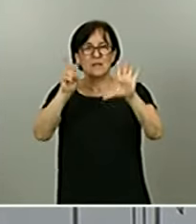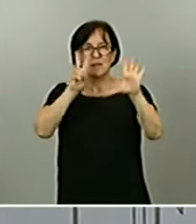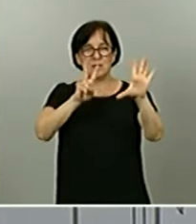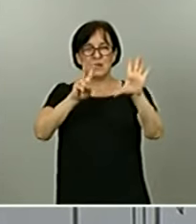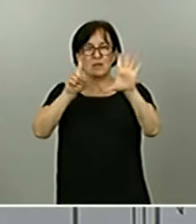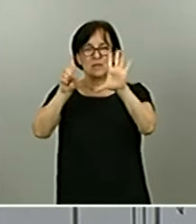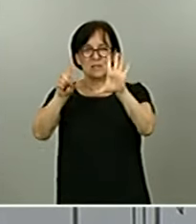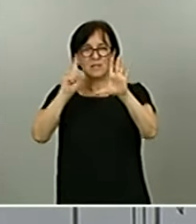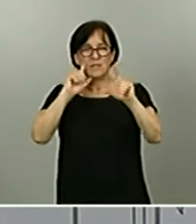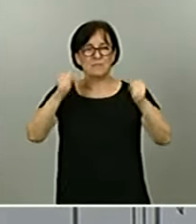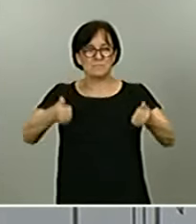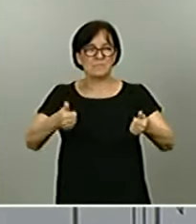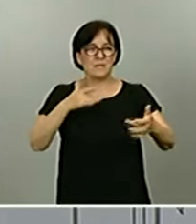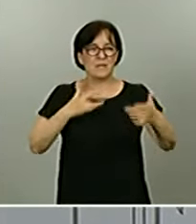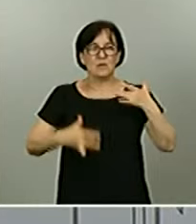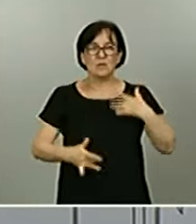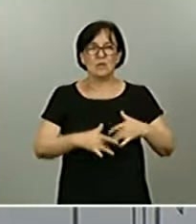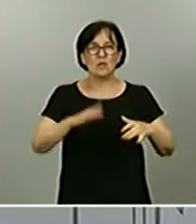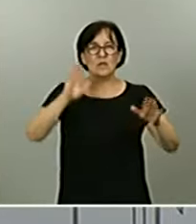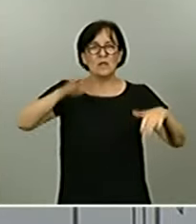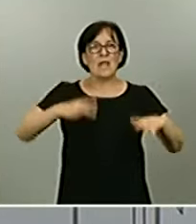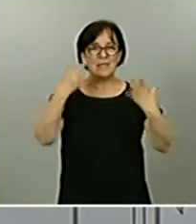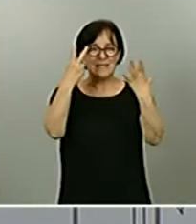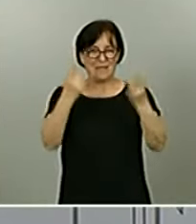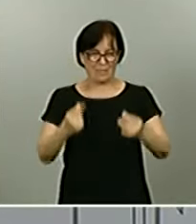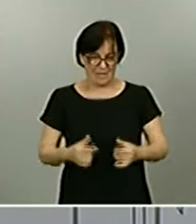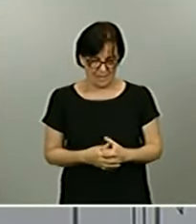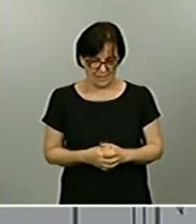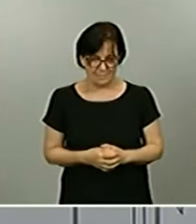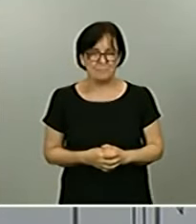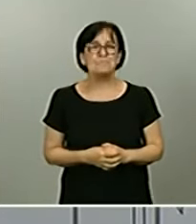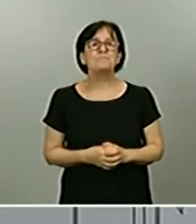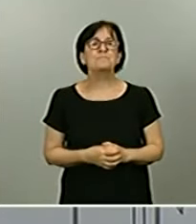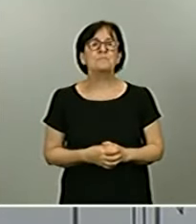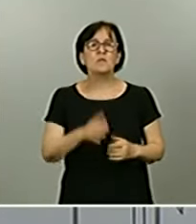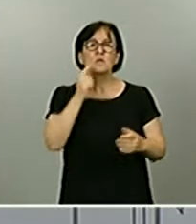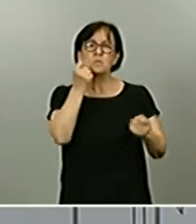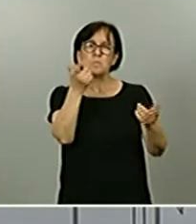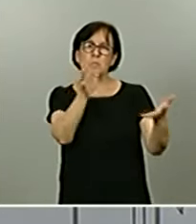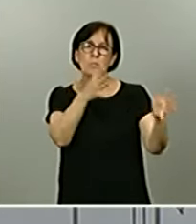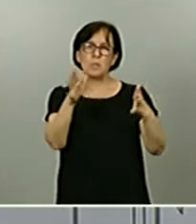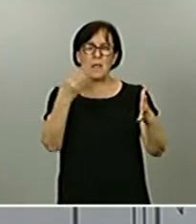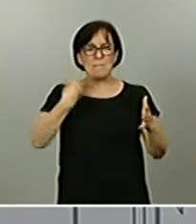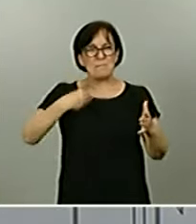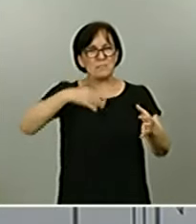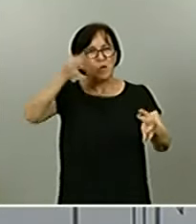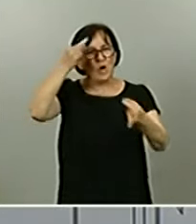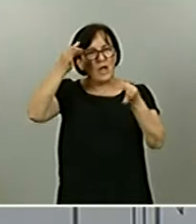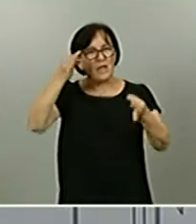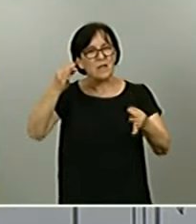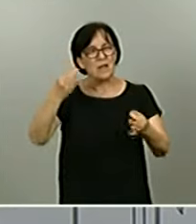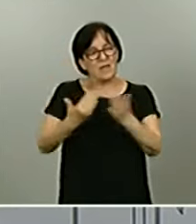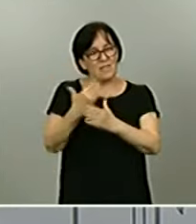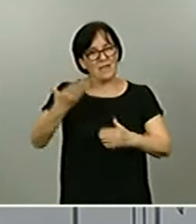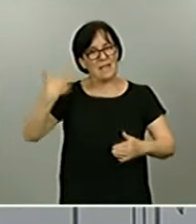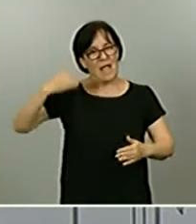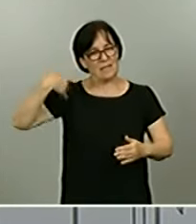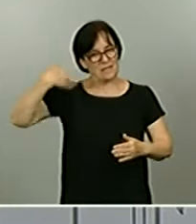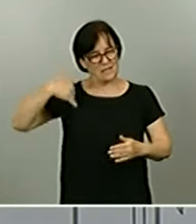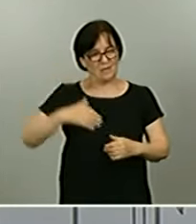síntomas en los últimos 7 días. Son poco más o menos los mismos datos que teníamos los días anteriores. Eso nos da